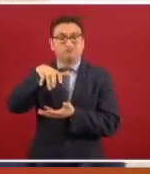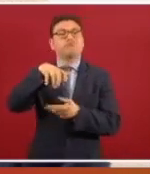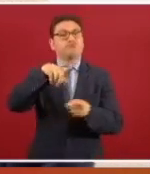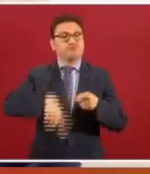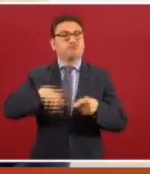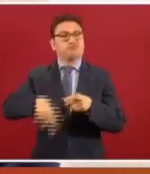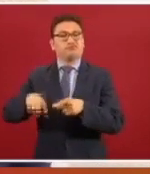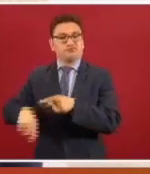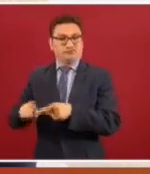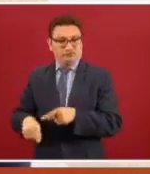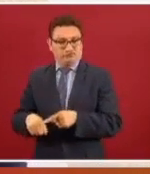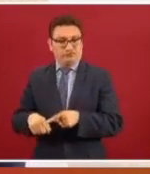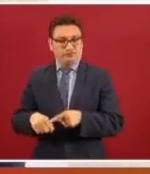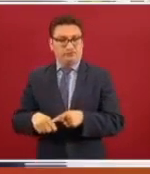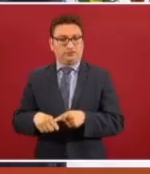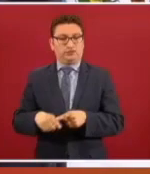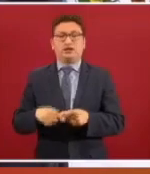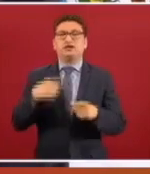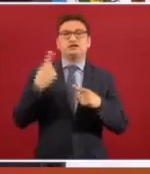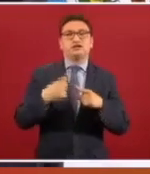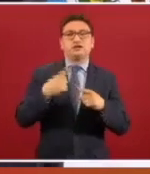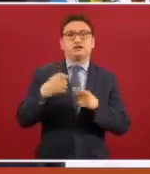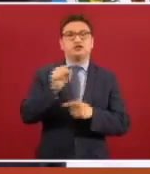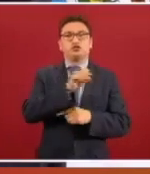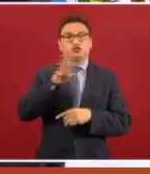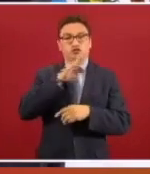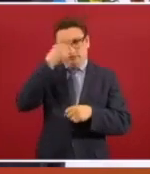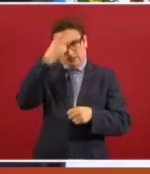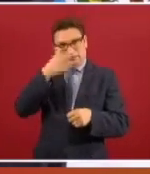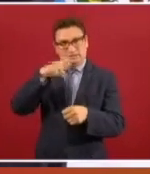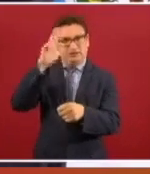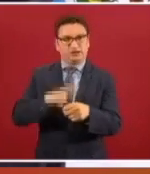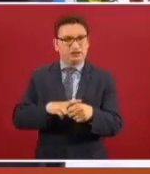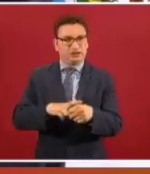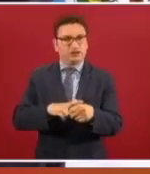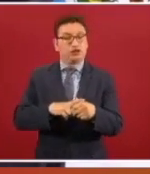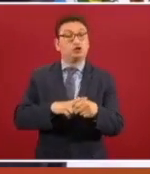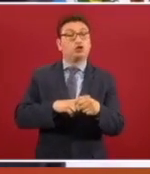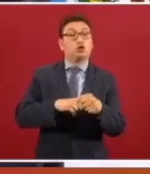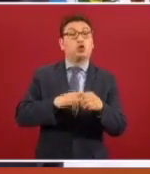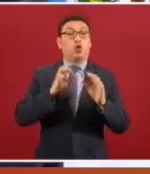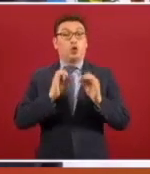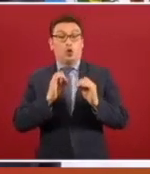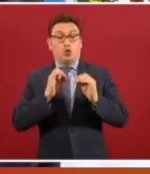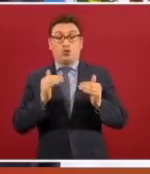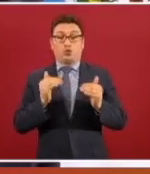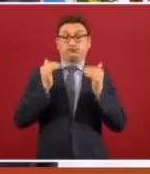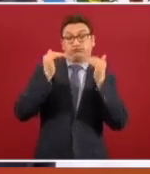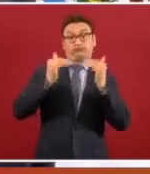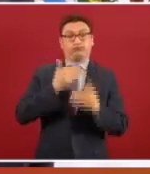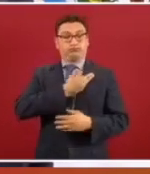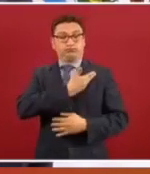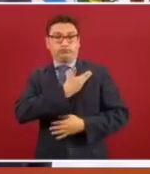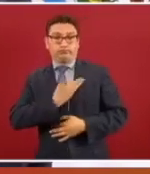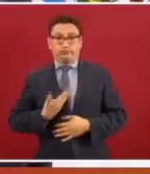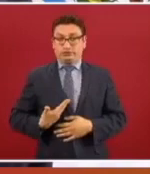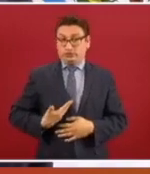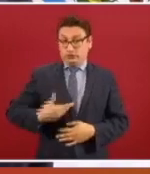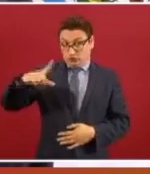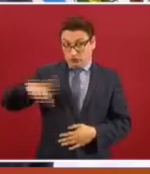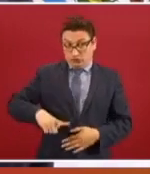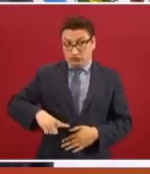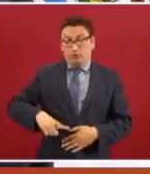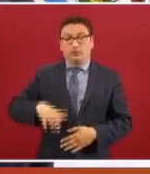desde el cargo de subdirectores hasta el de presidente de la